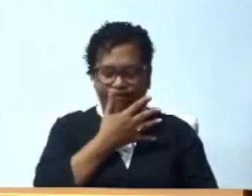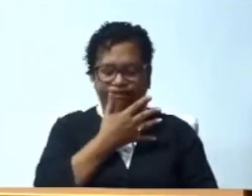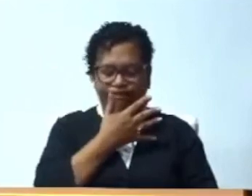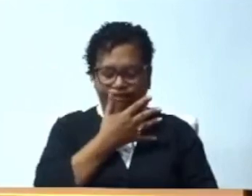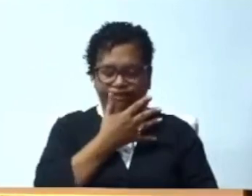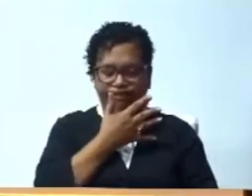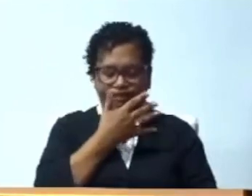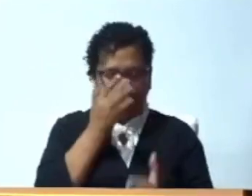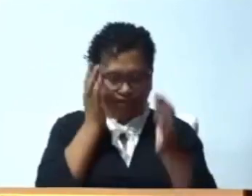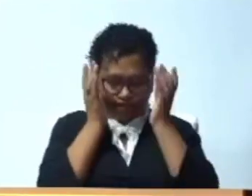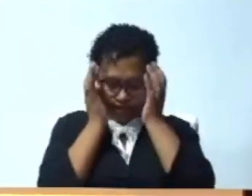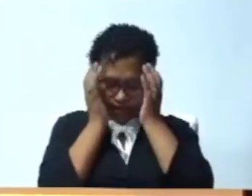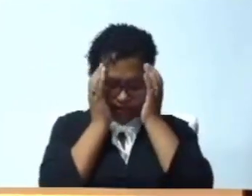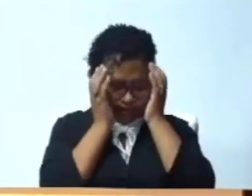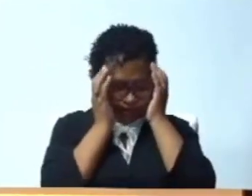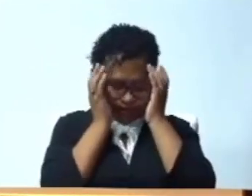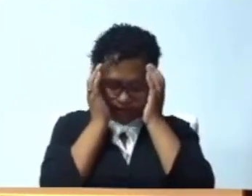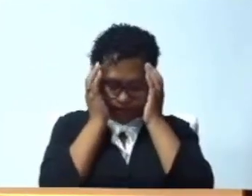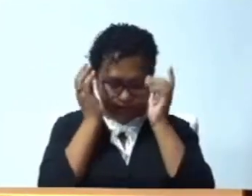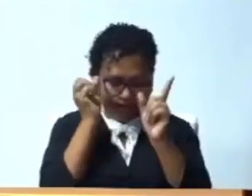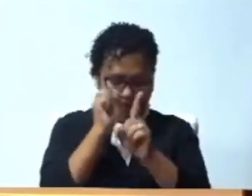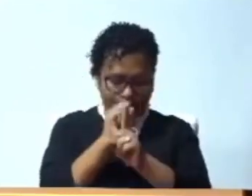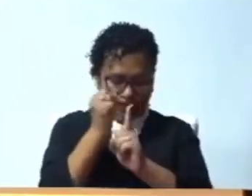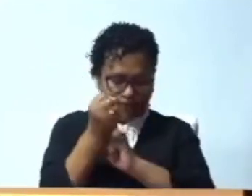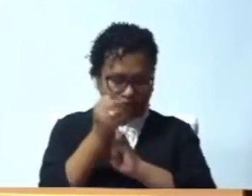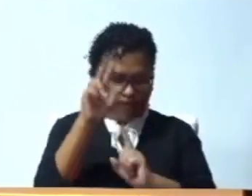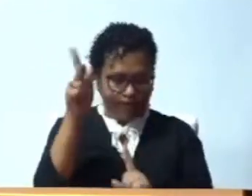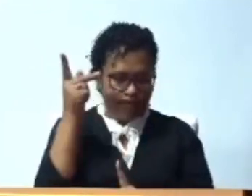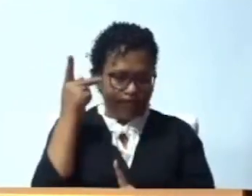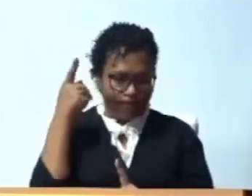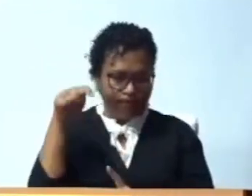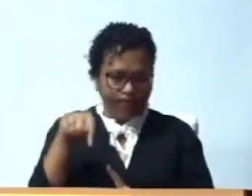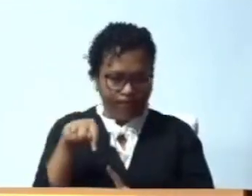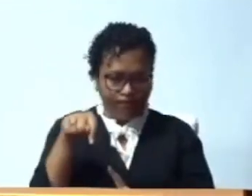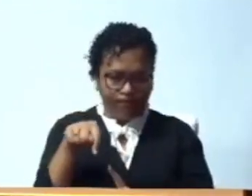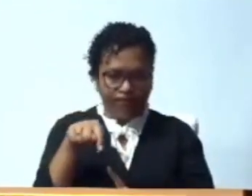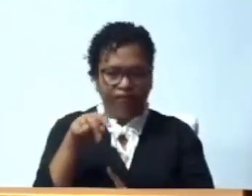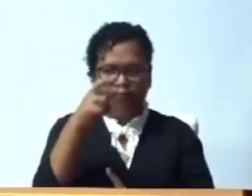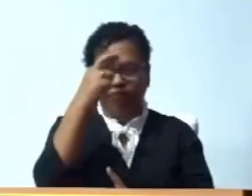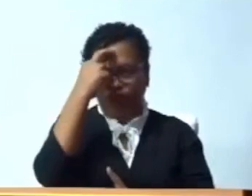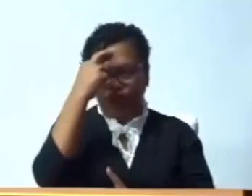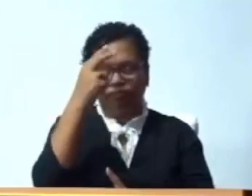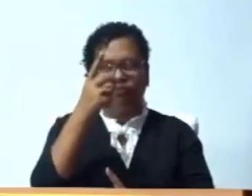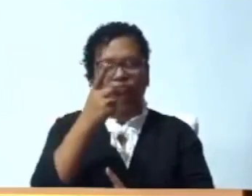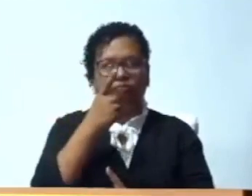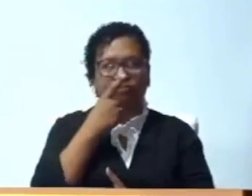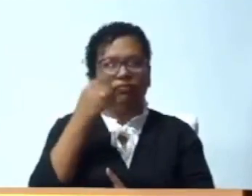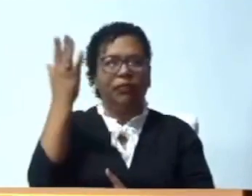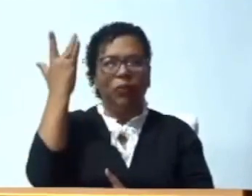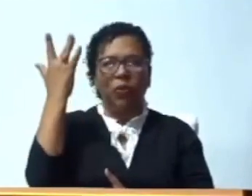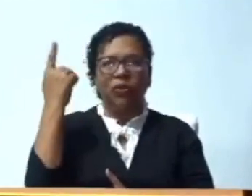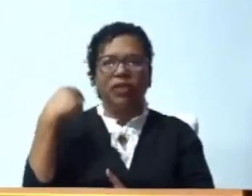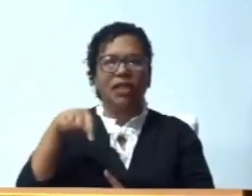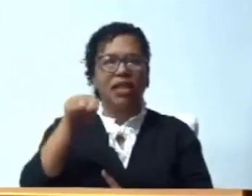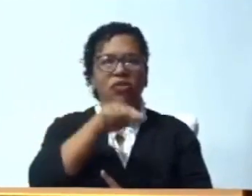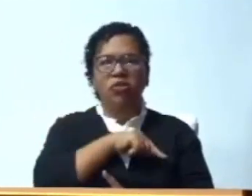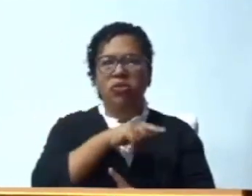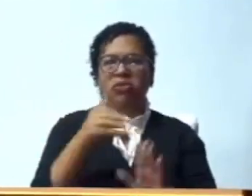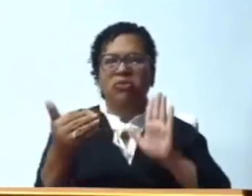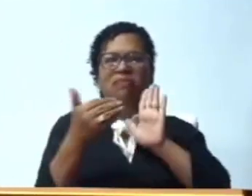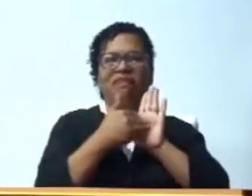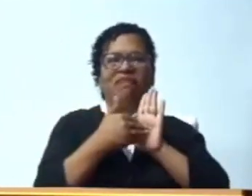que estamos viviendo en nuestro país ya que somos Víctimas de una